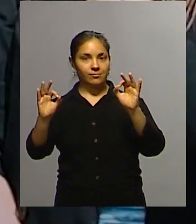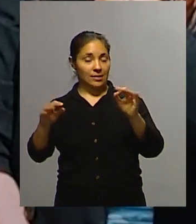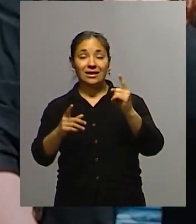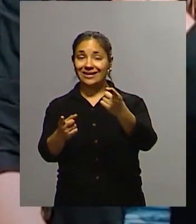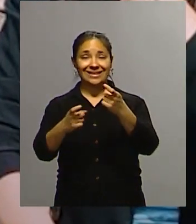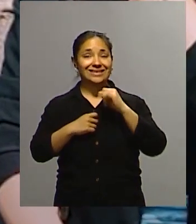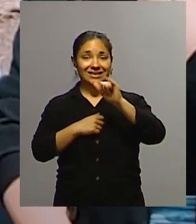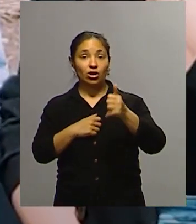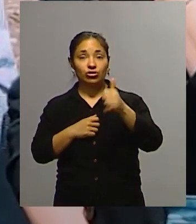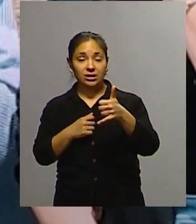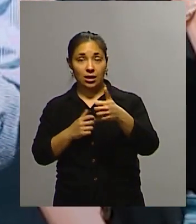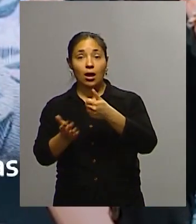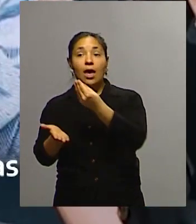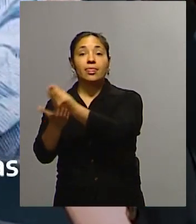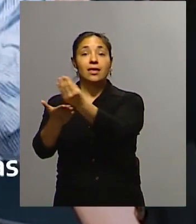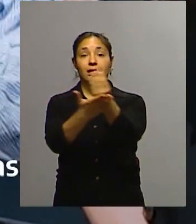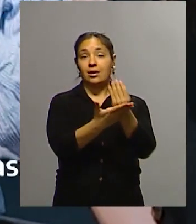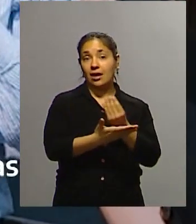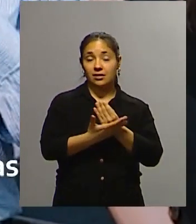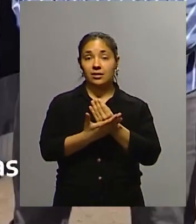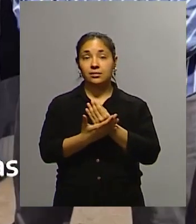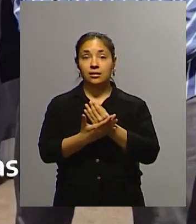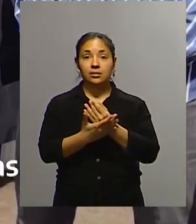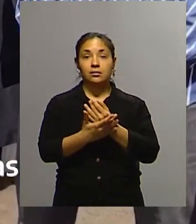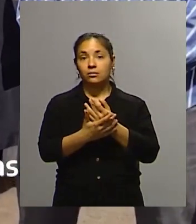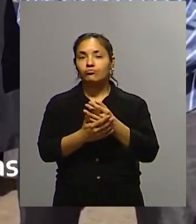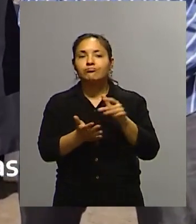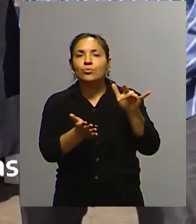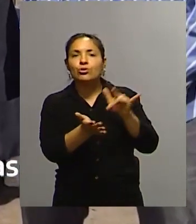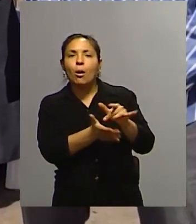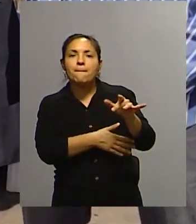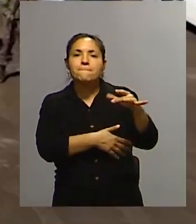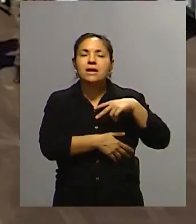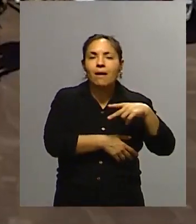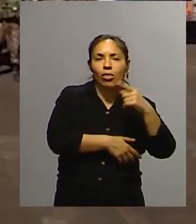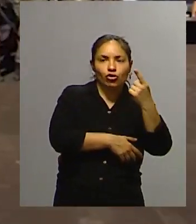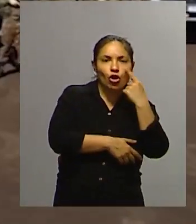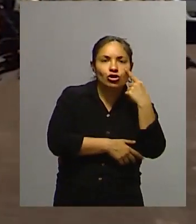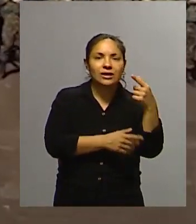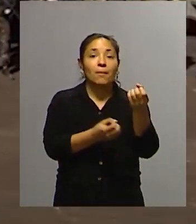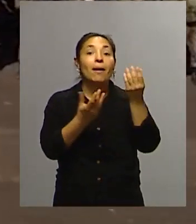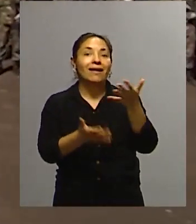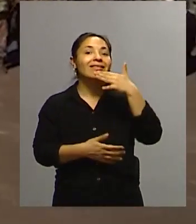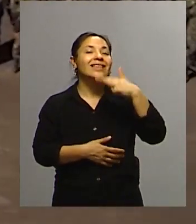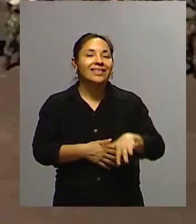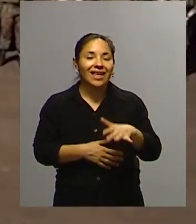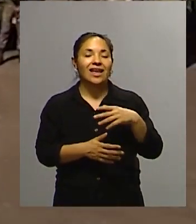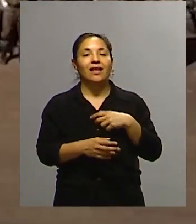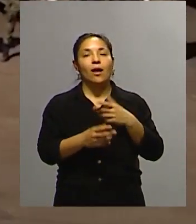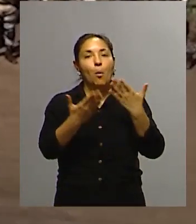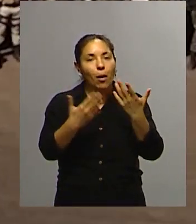los dirigentes tengan algún paso por el sector privado, porque también te permite entender y te permite